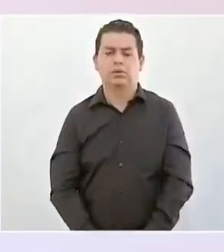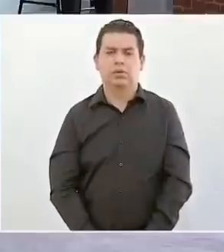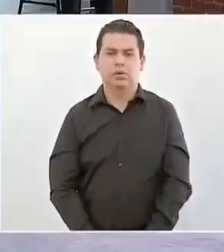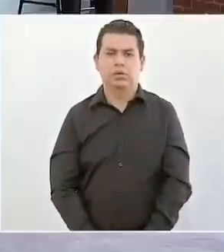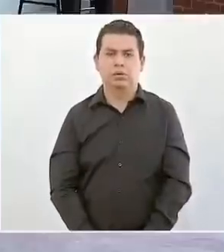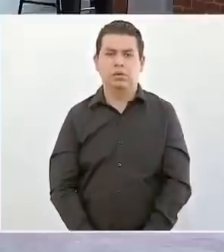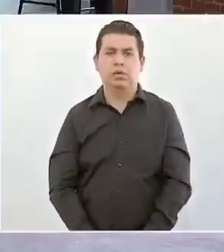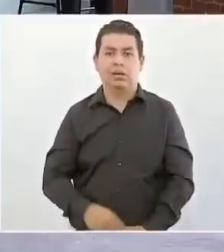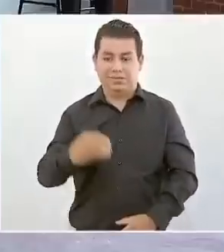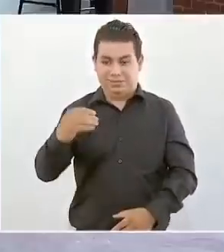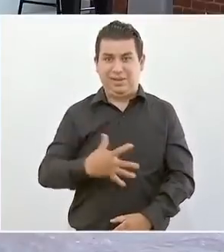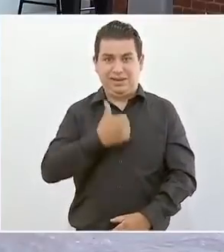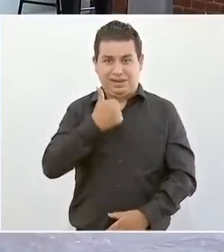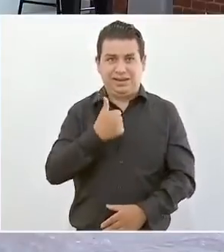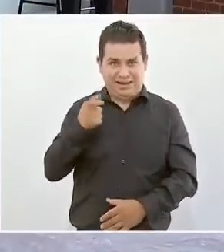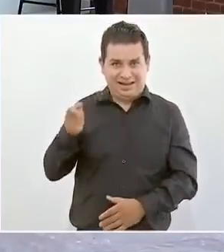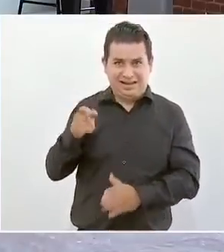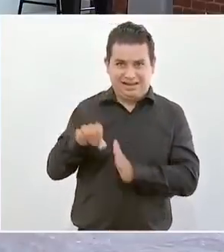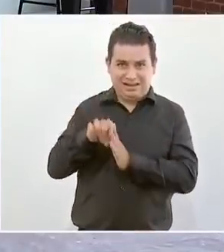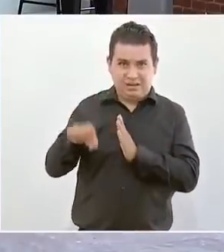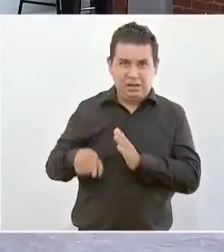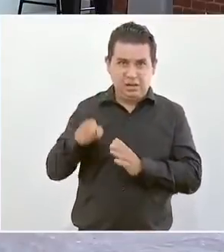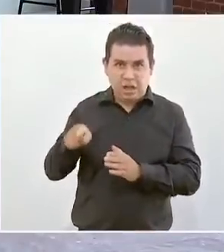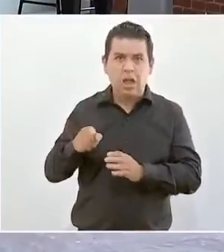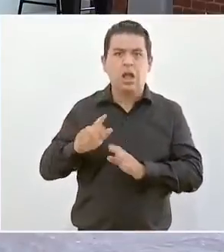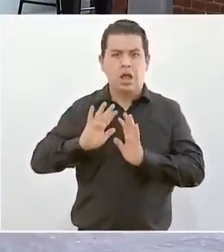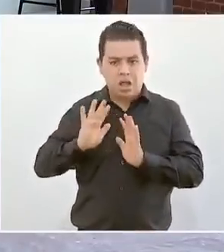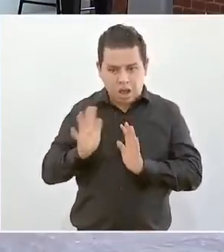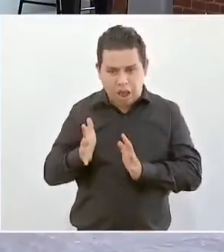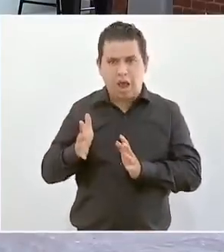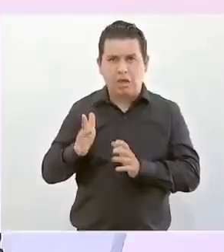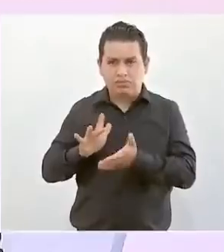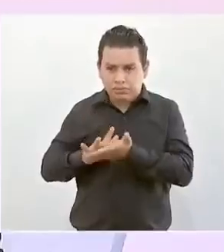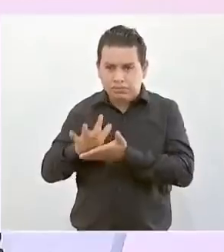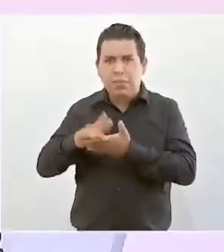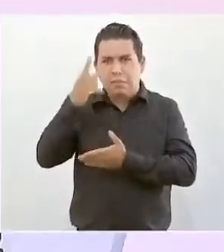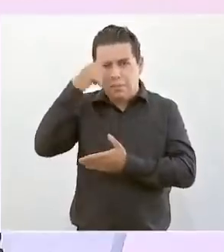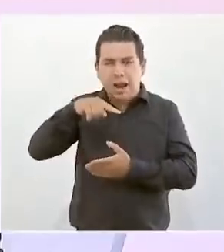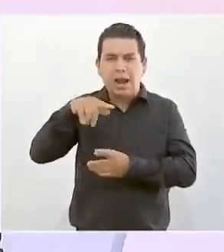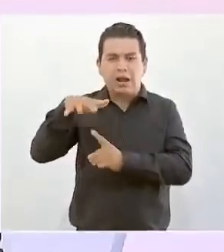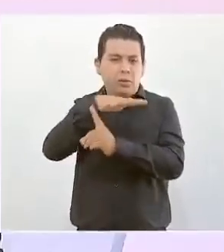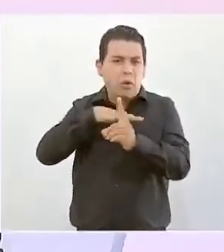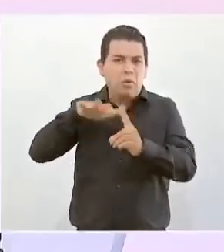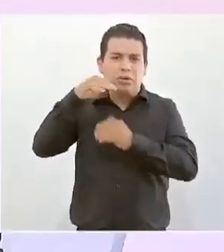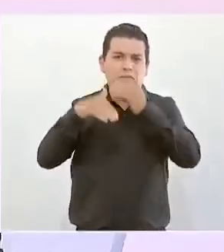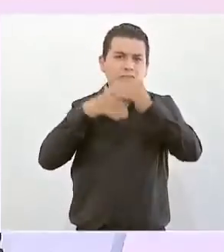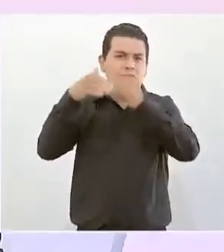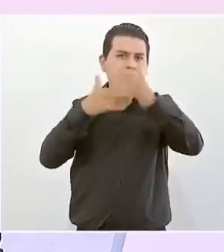programa de bienestar, de desarrollo social,